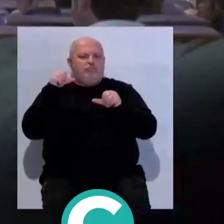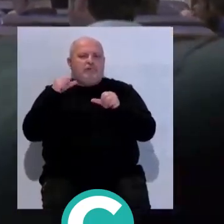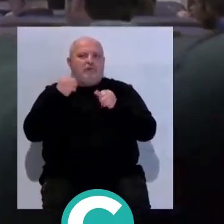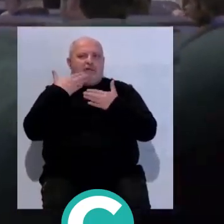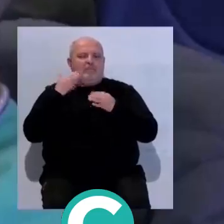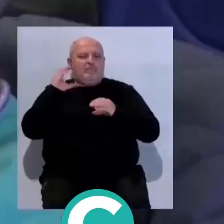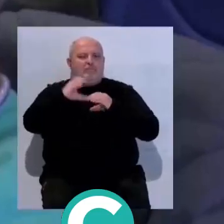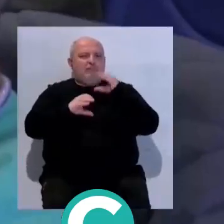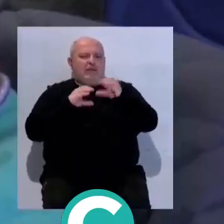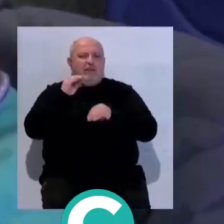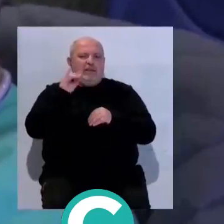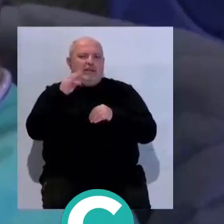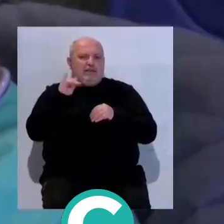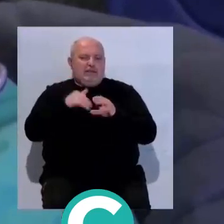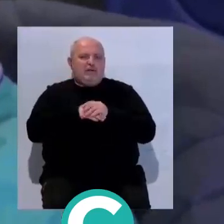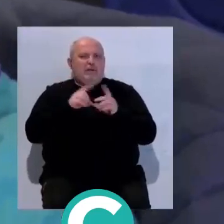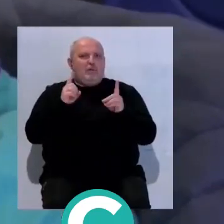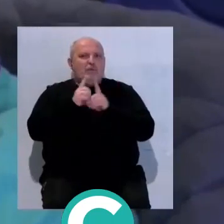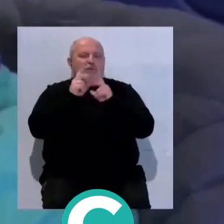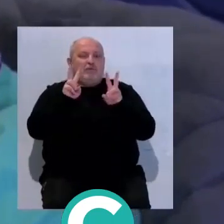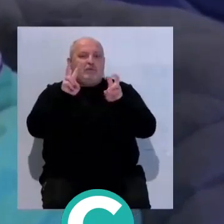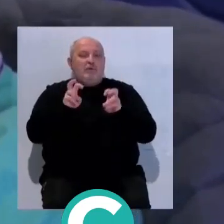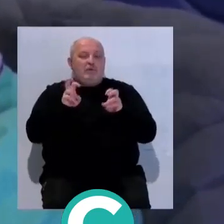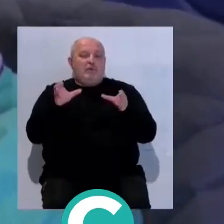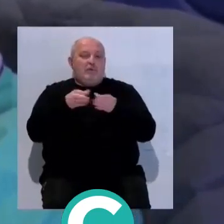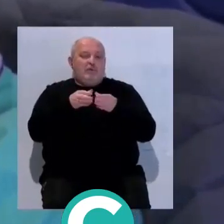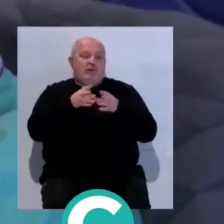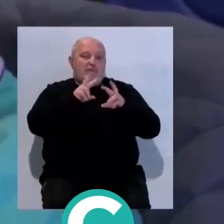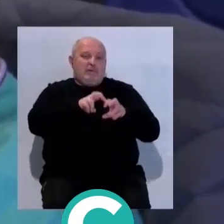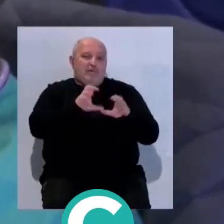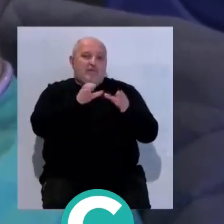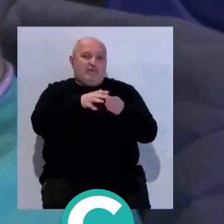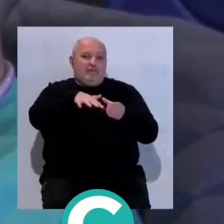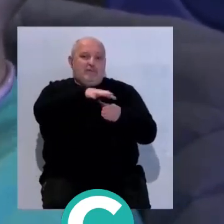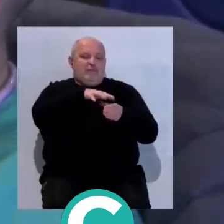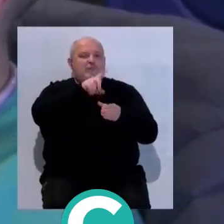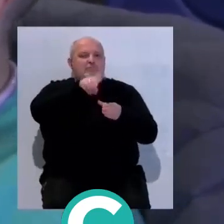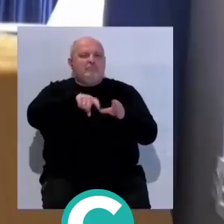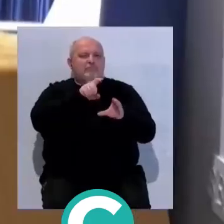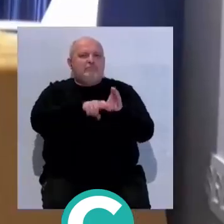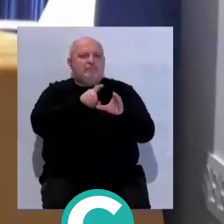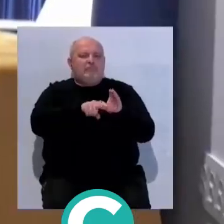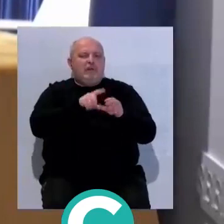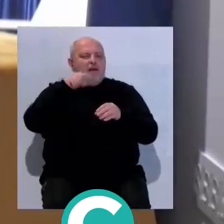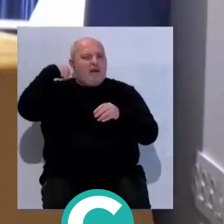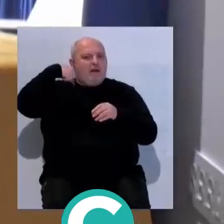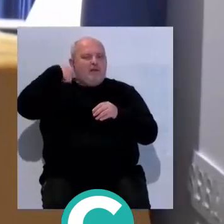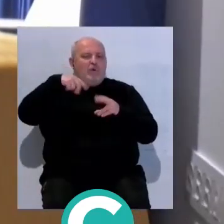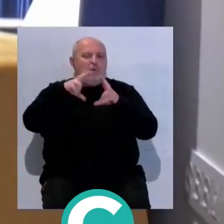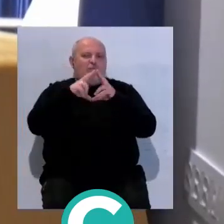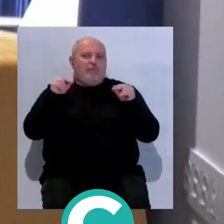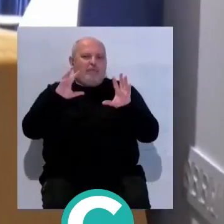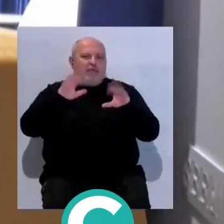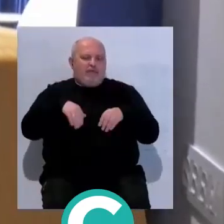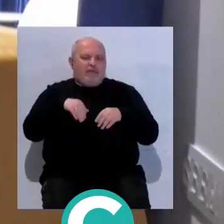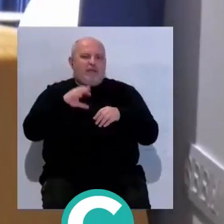la inversión de la ITI. Un encuentro en el que, junto a los investigadores, También han participado el rector de la Universidad